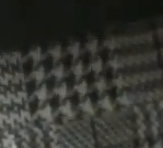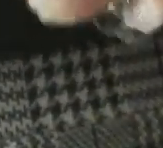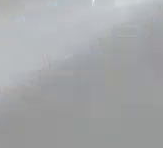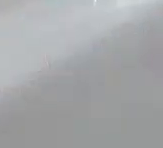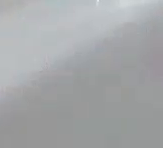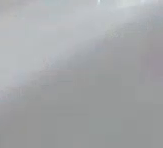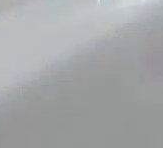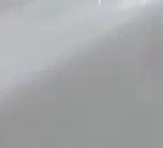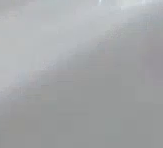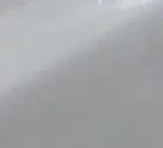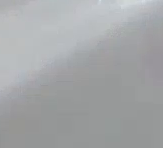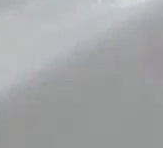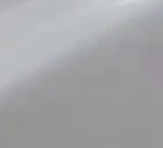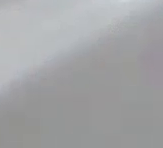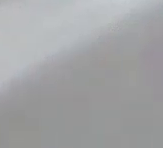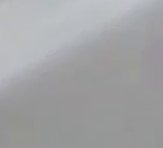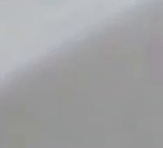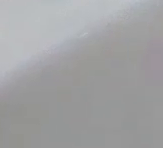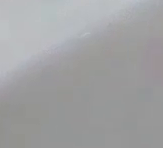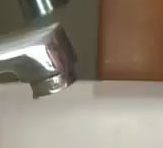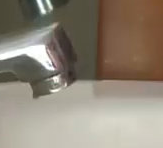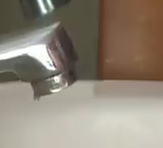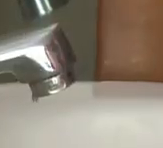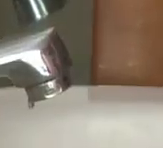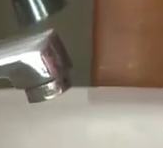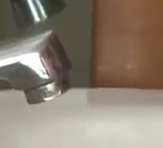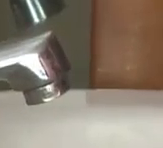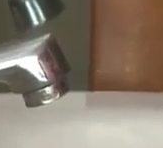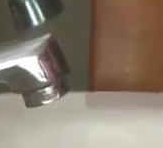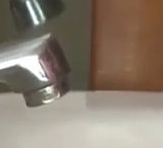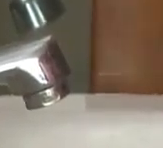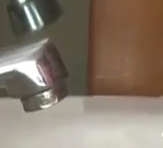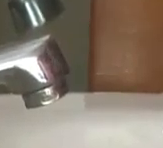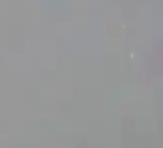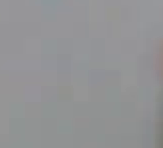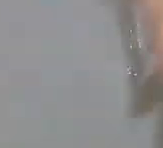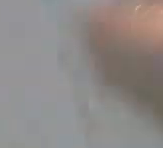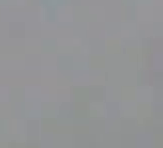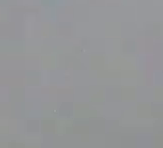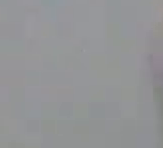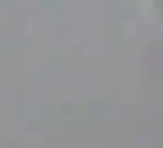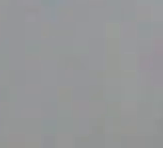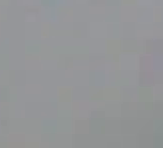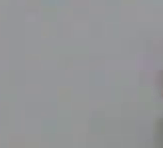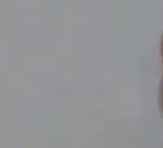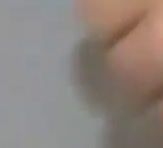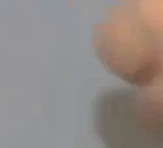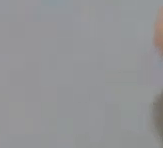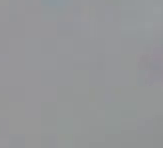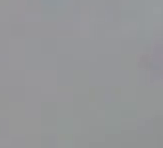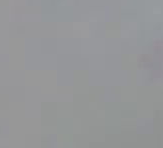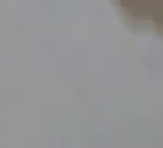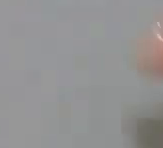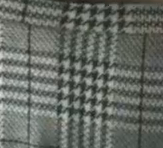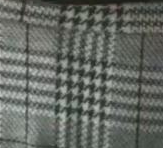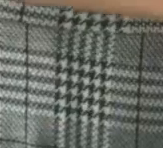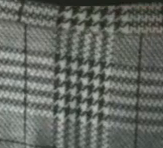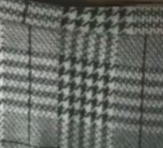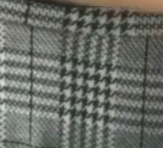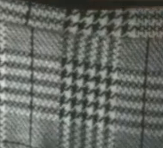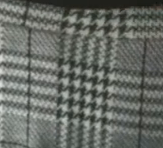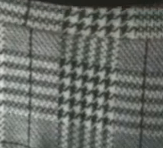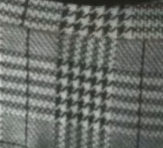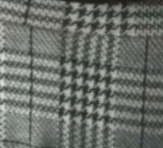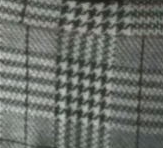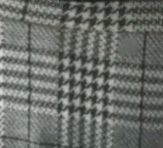adecuada. Utiliza agua y jabón. Frota tus palmas y luego lava la parte superior. Haz lo mismo con